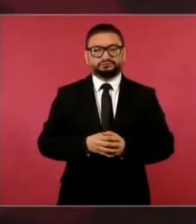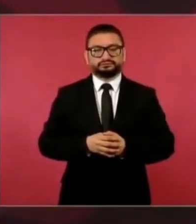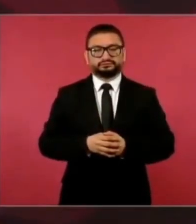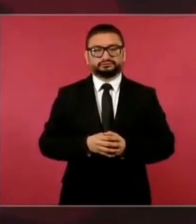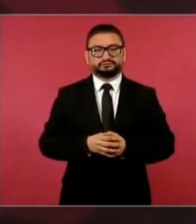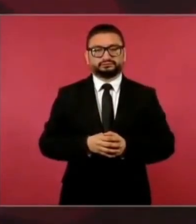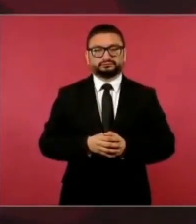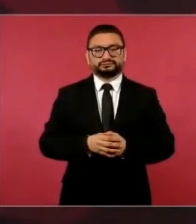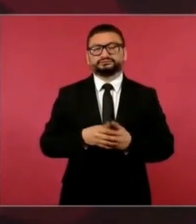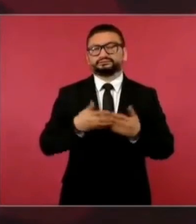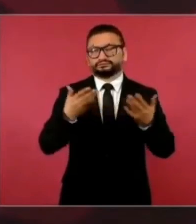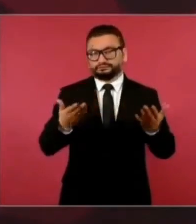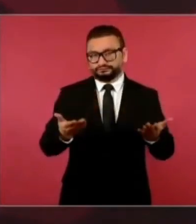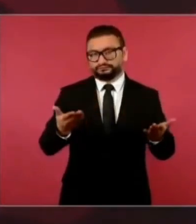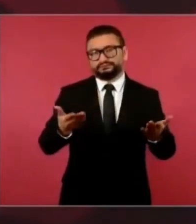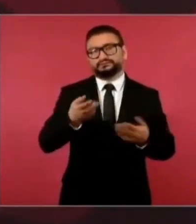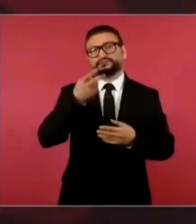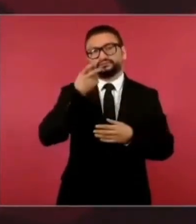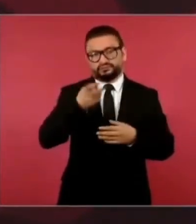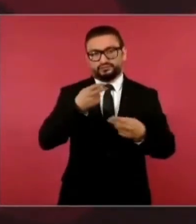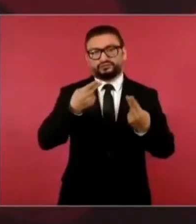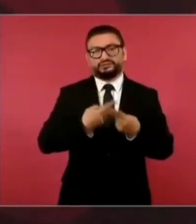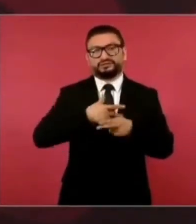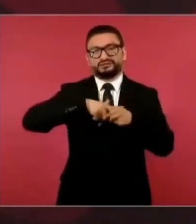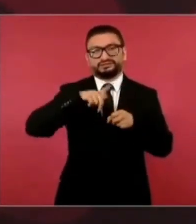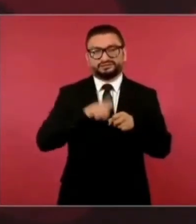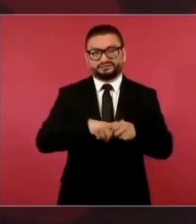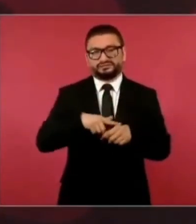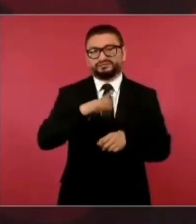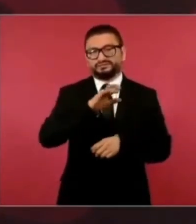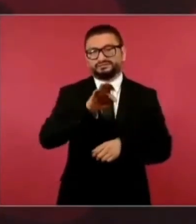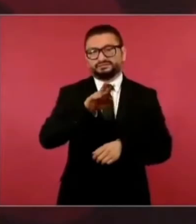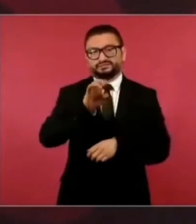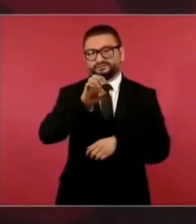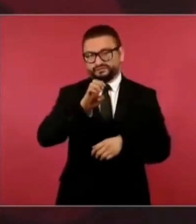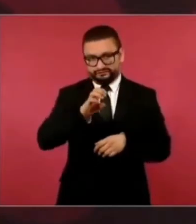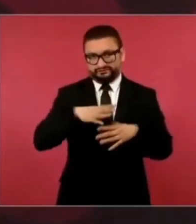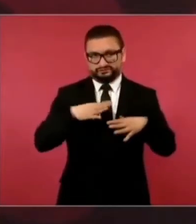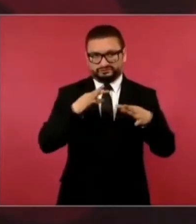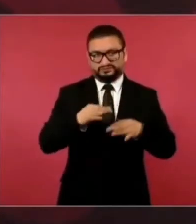Entonces, por eso se nacionalizó la industria eléctrica